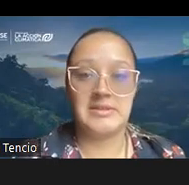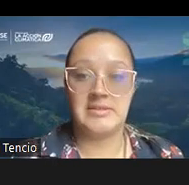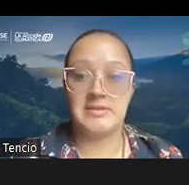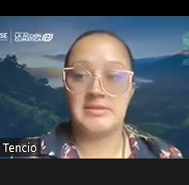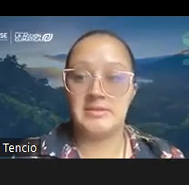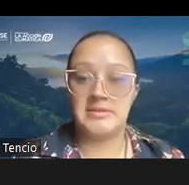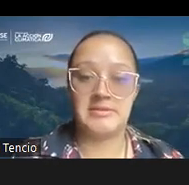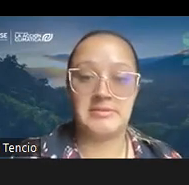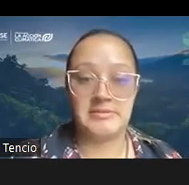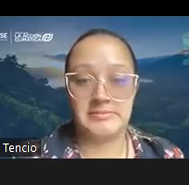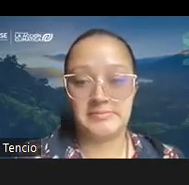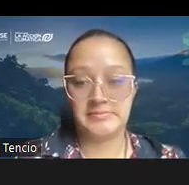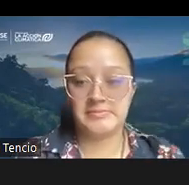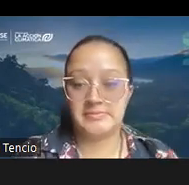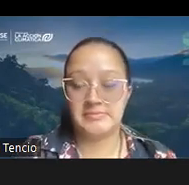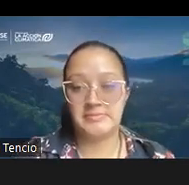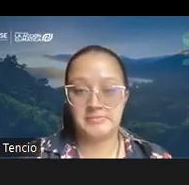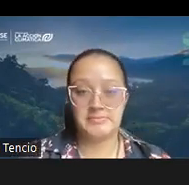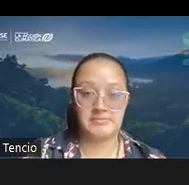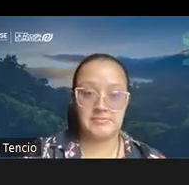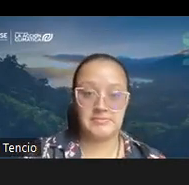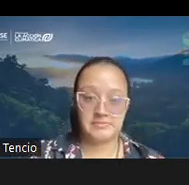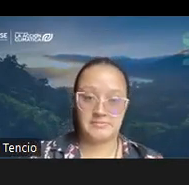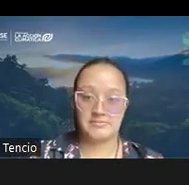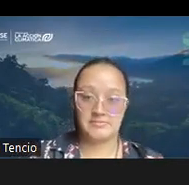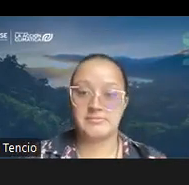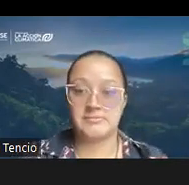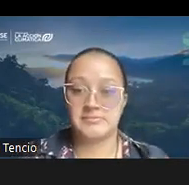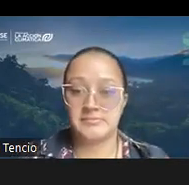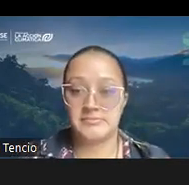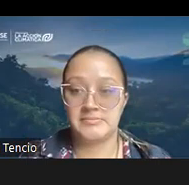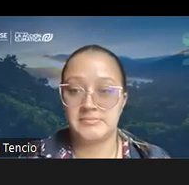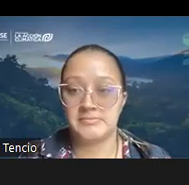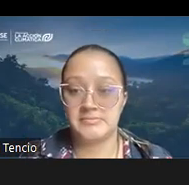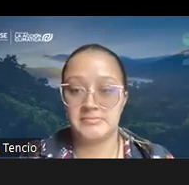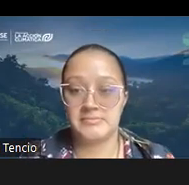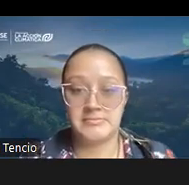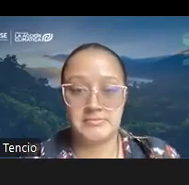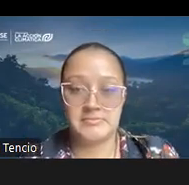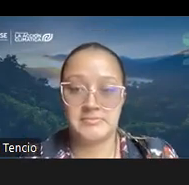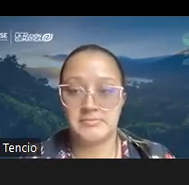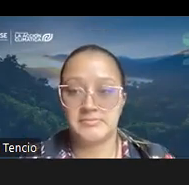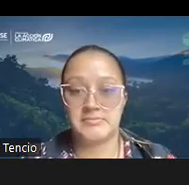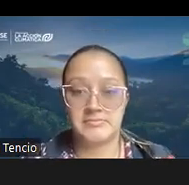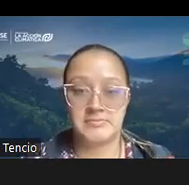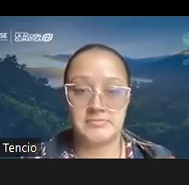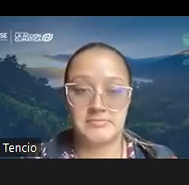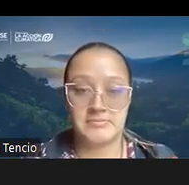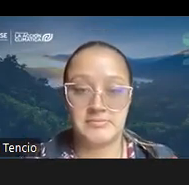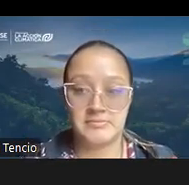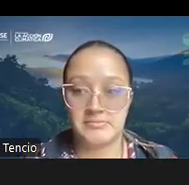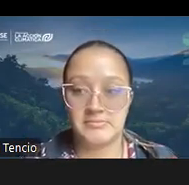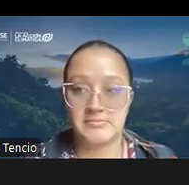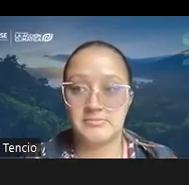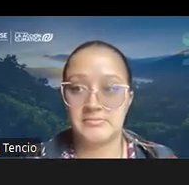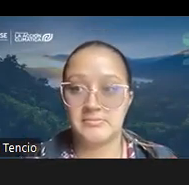Gracias. Bueno, tal vez para hacer alusión a la pregunta en el chat y además también para ir conectando con